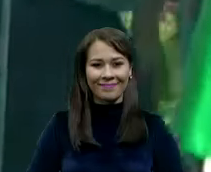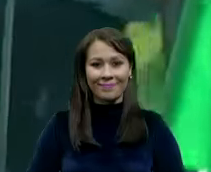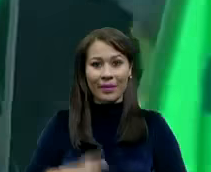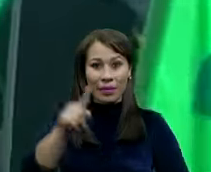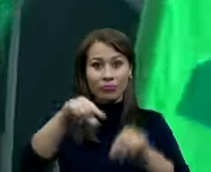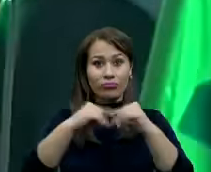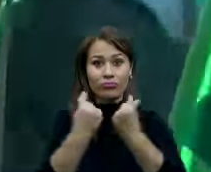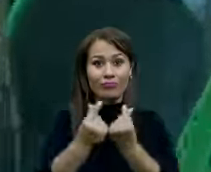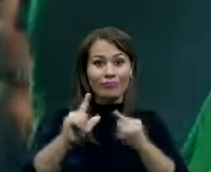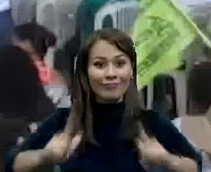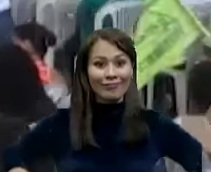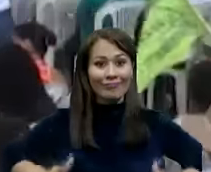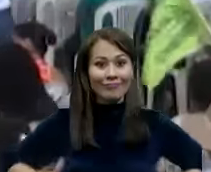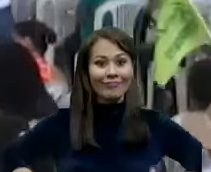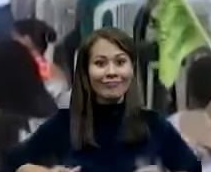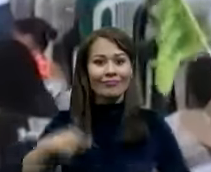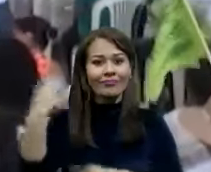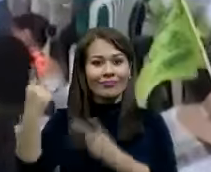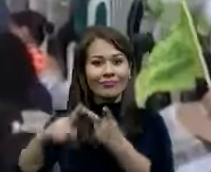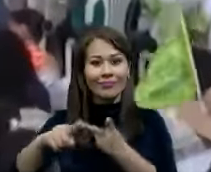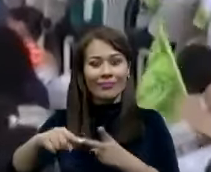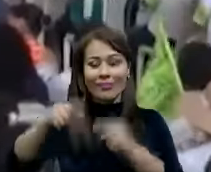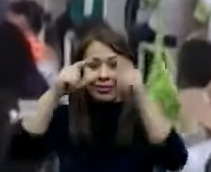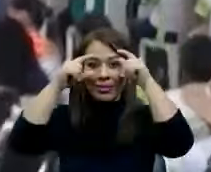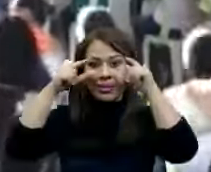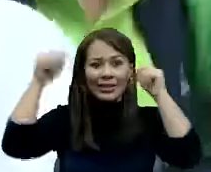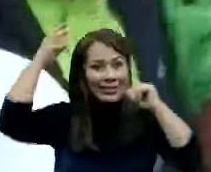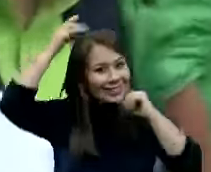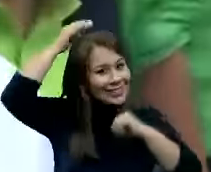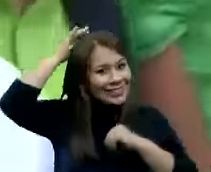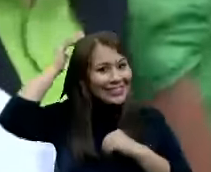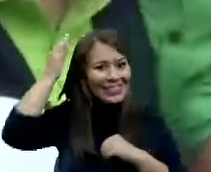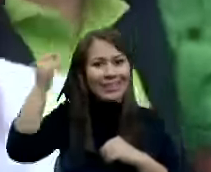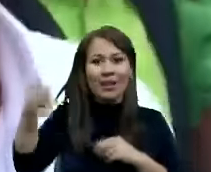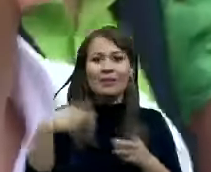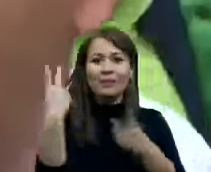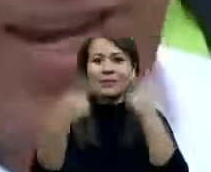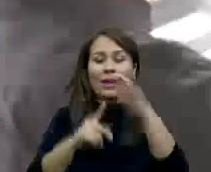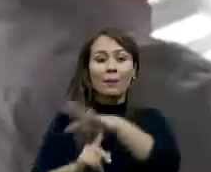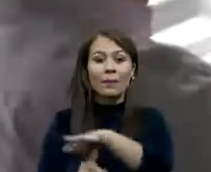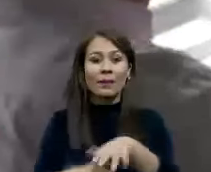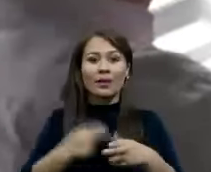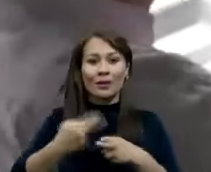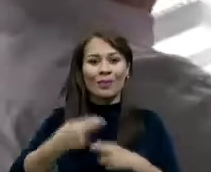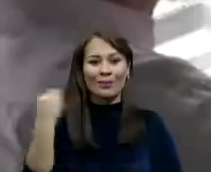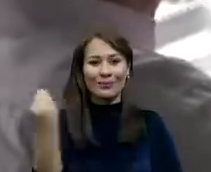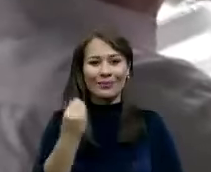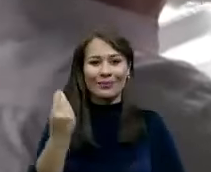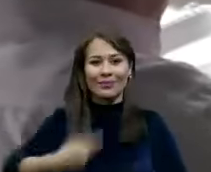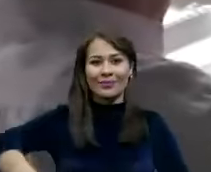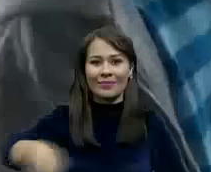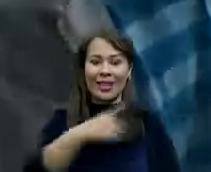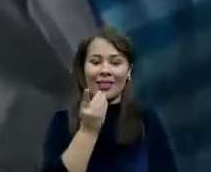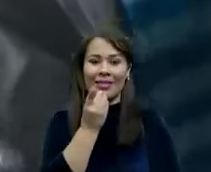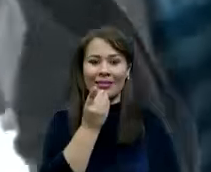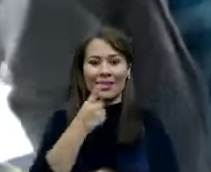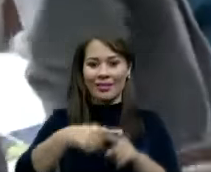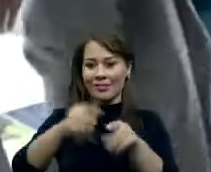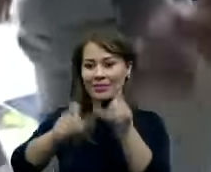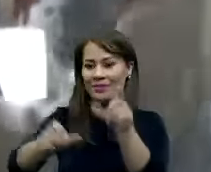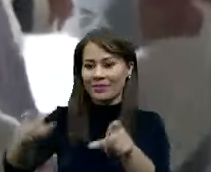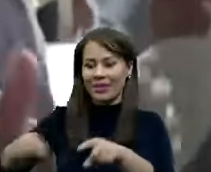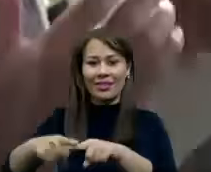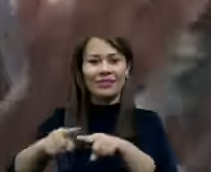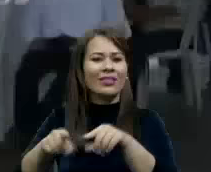binomio presidencial Moreno-Glass visitó Santo Domingo de los Áchilas. En el Parque de la Juventud, Jorge Glass desayunó junto a representantes